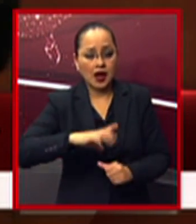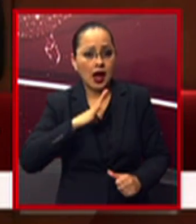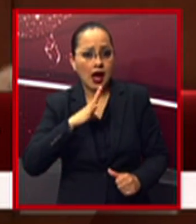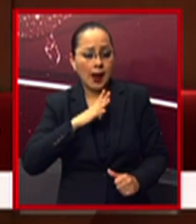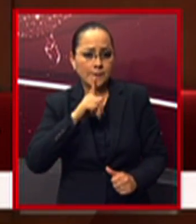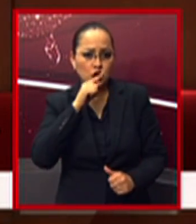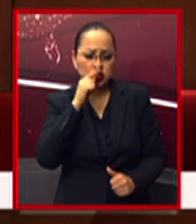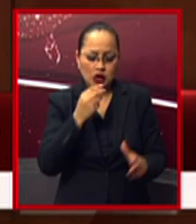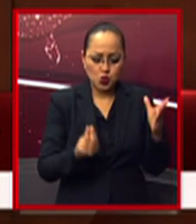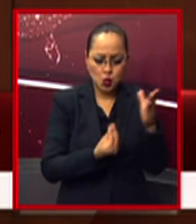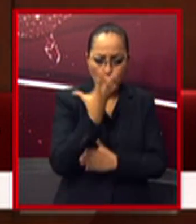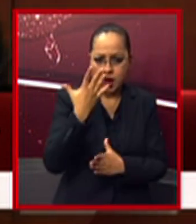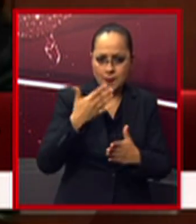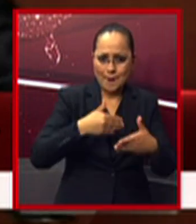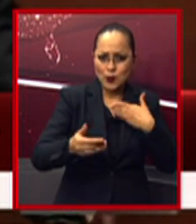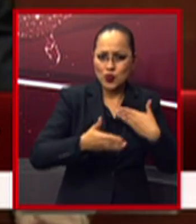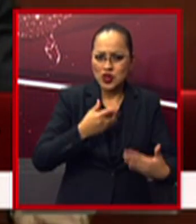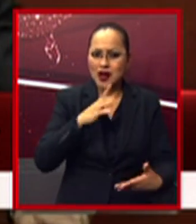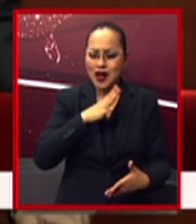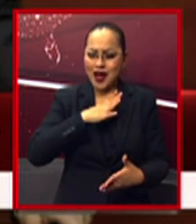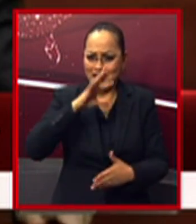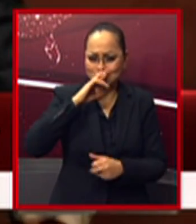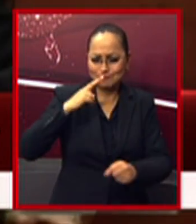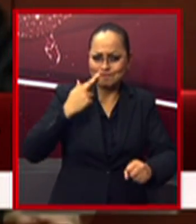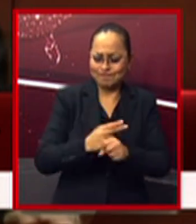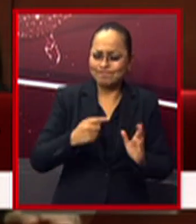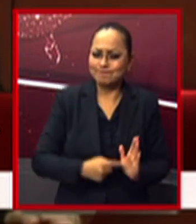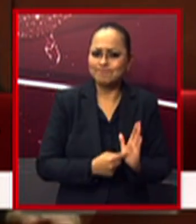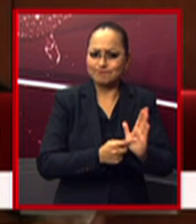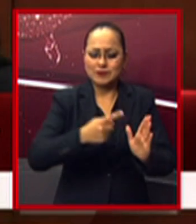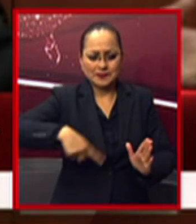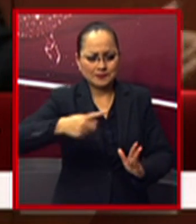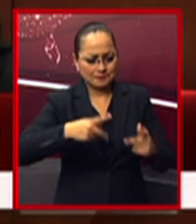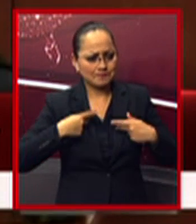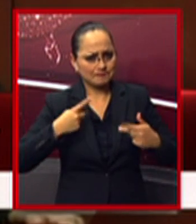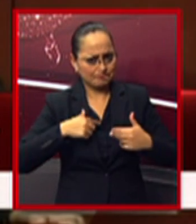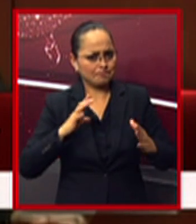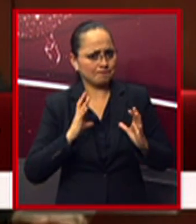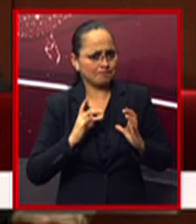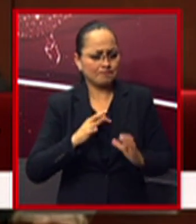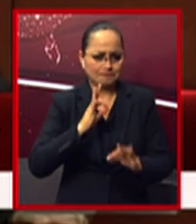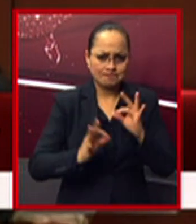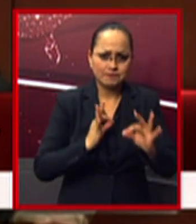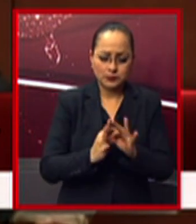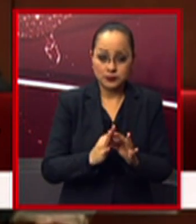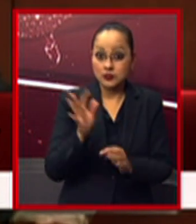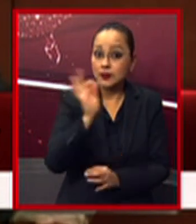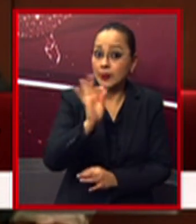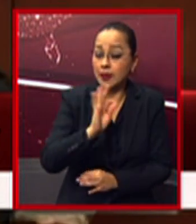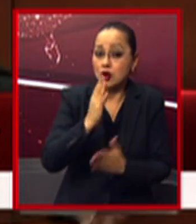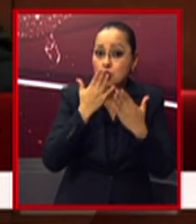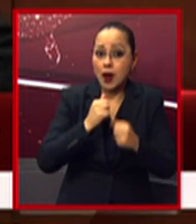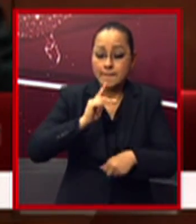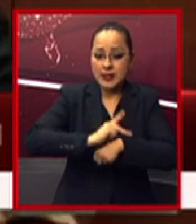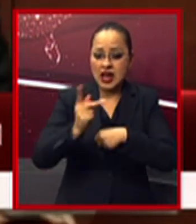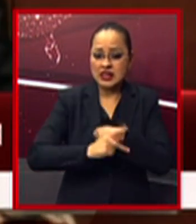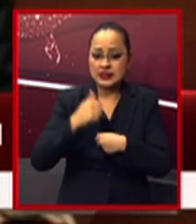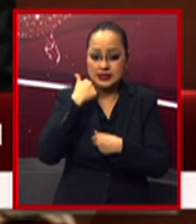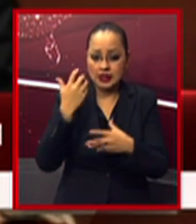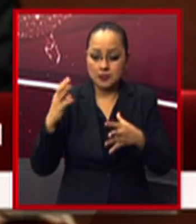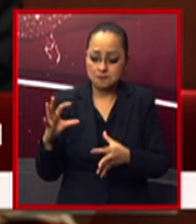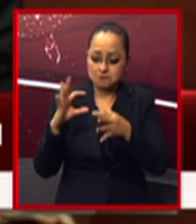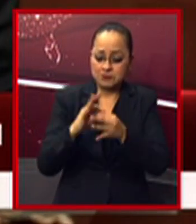policía moderna que logre tener capacidad de representación ciudadana, entonces pues no vamos a tener un país que se precie de